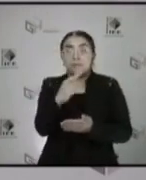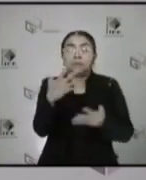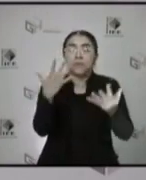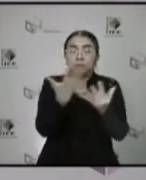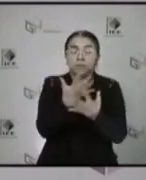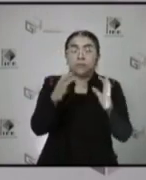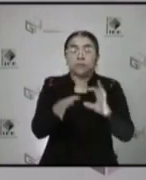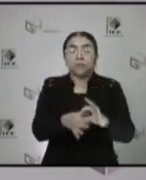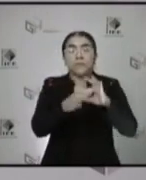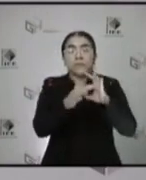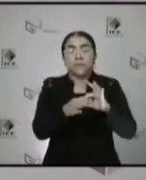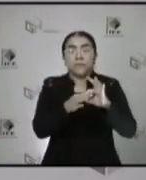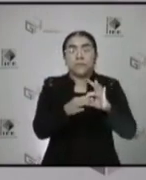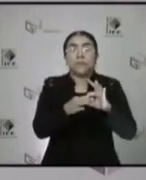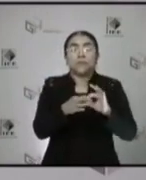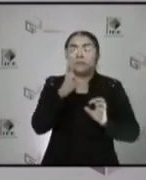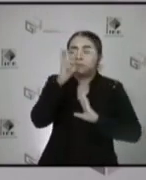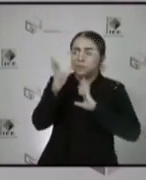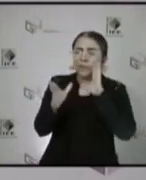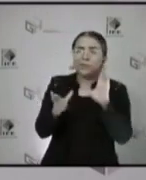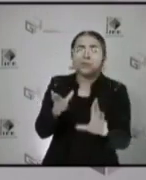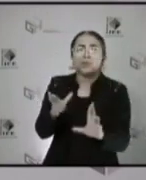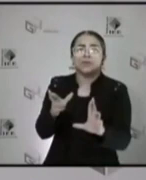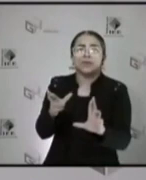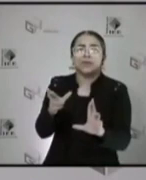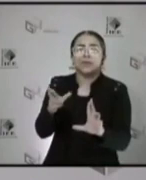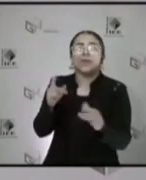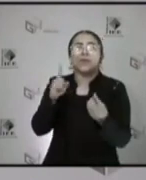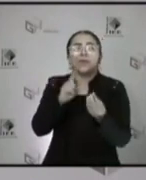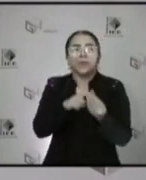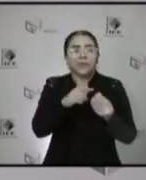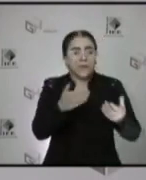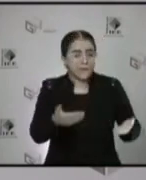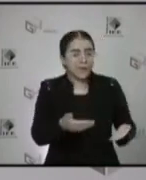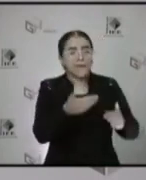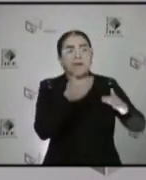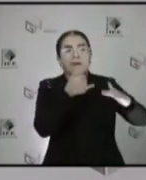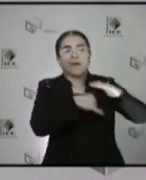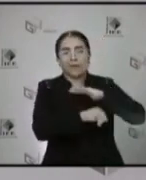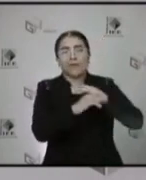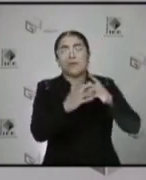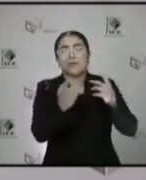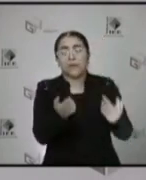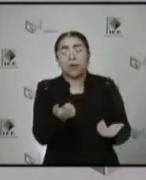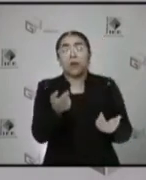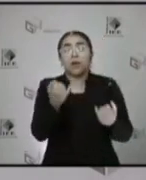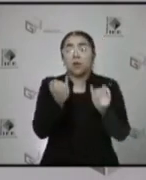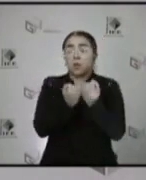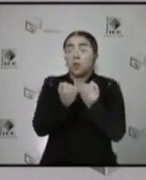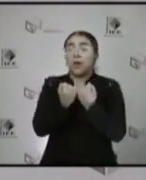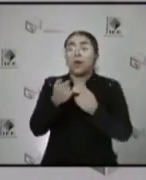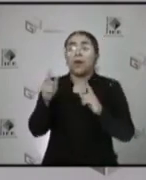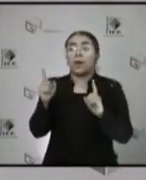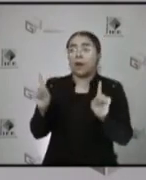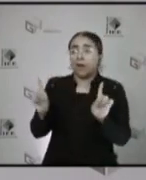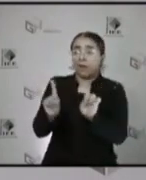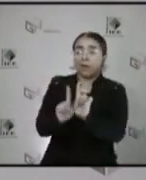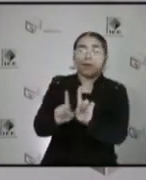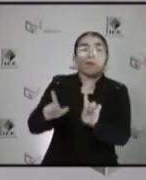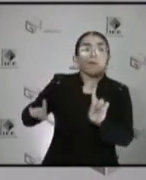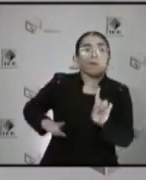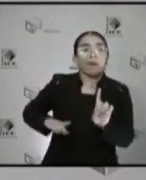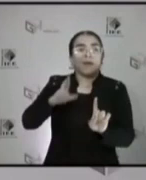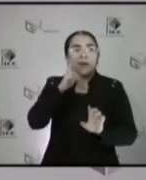hacer. Las soluciones deben salir de ahí. La gobernadora va a estar ahí junto a ellos para resolver